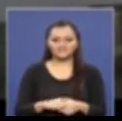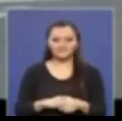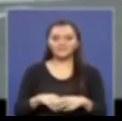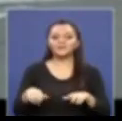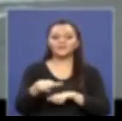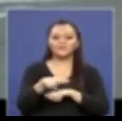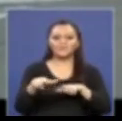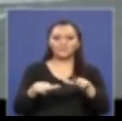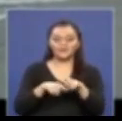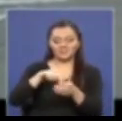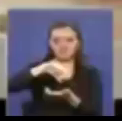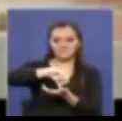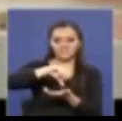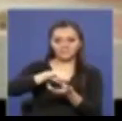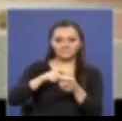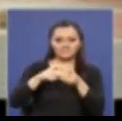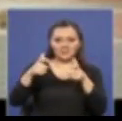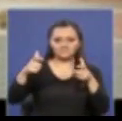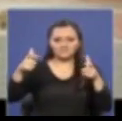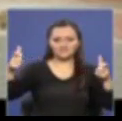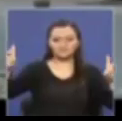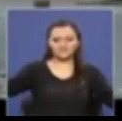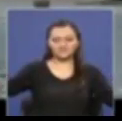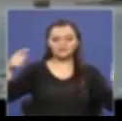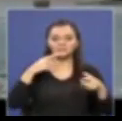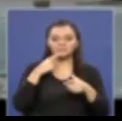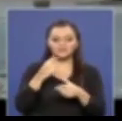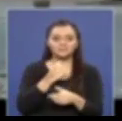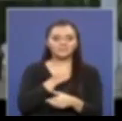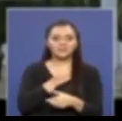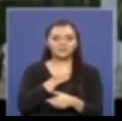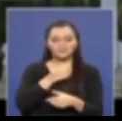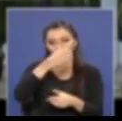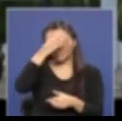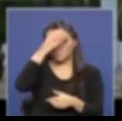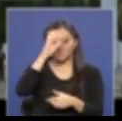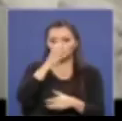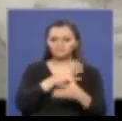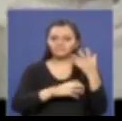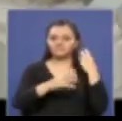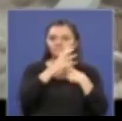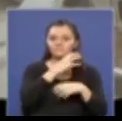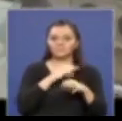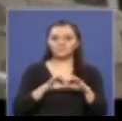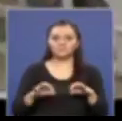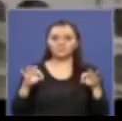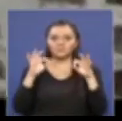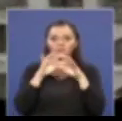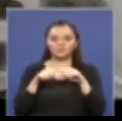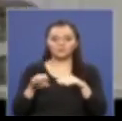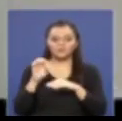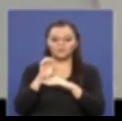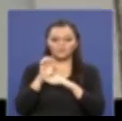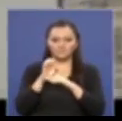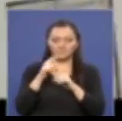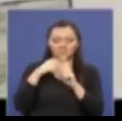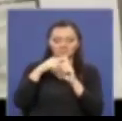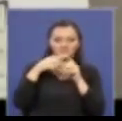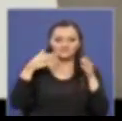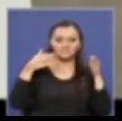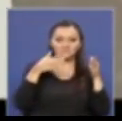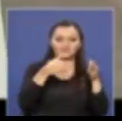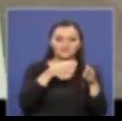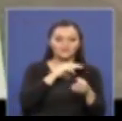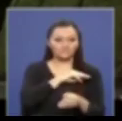zona urbana de crecimiento imparable acoge a uno de los patrimonios culturales más importantes del Ecuador, su cementerio